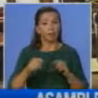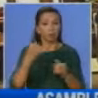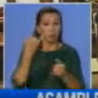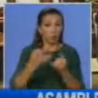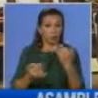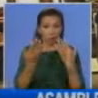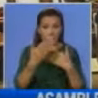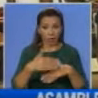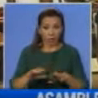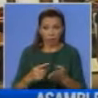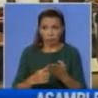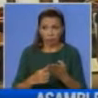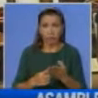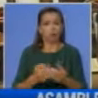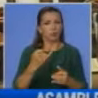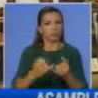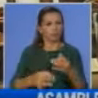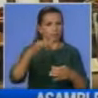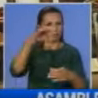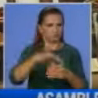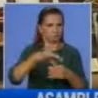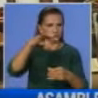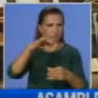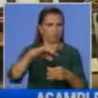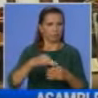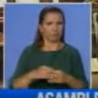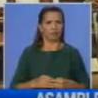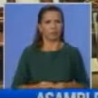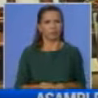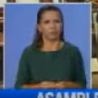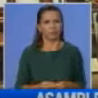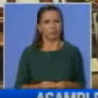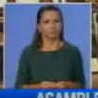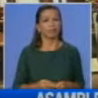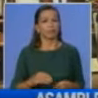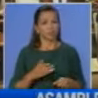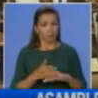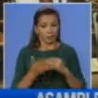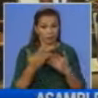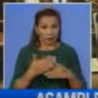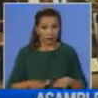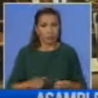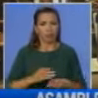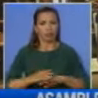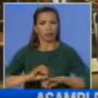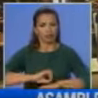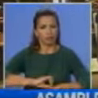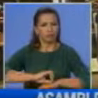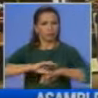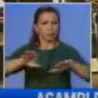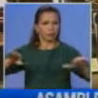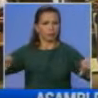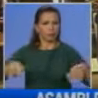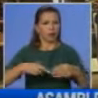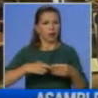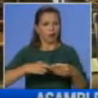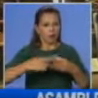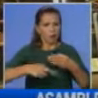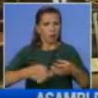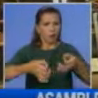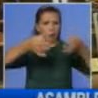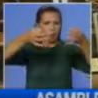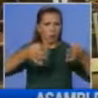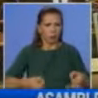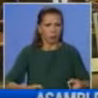el informe al veto presidencial al Código Integral Penal y con ello será publicado posteriormente en el registro oficial y el país, luego de